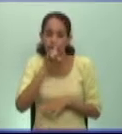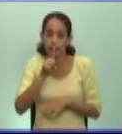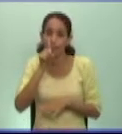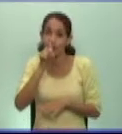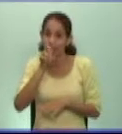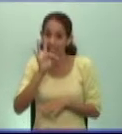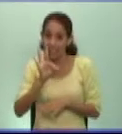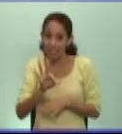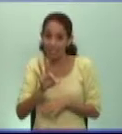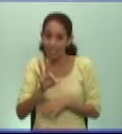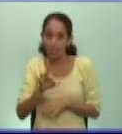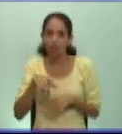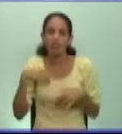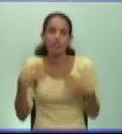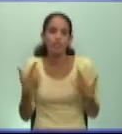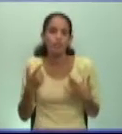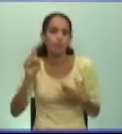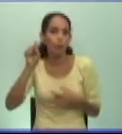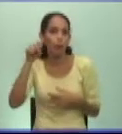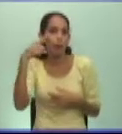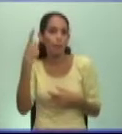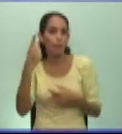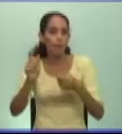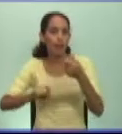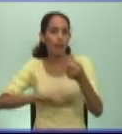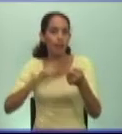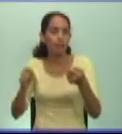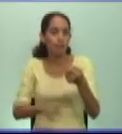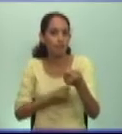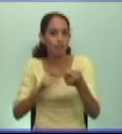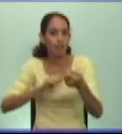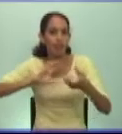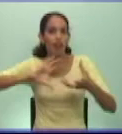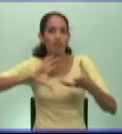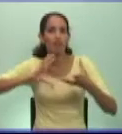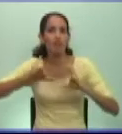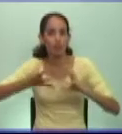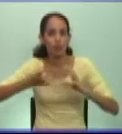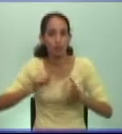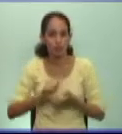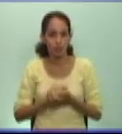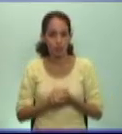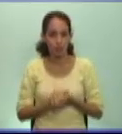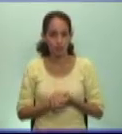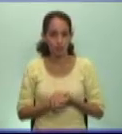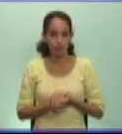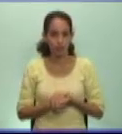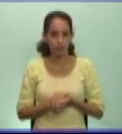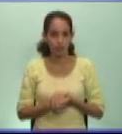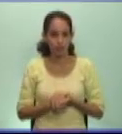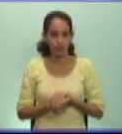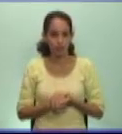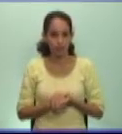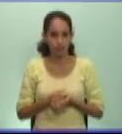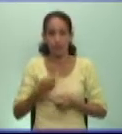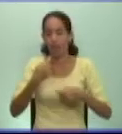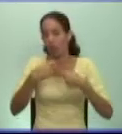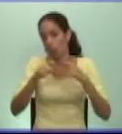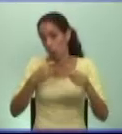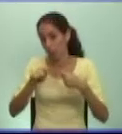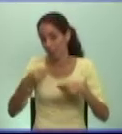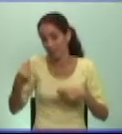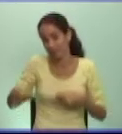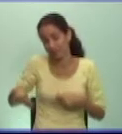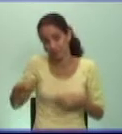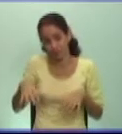ustedes conocen la actuación norteamericana en la Primera Guerra Mundial, alejada del escenario de la guerra y aprovechando el comercio, sus